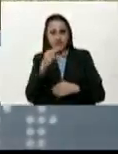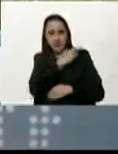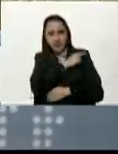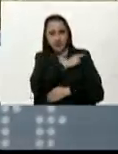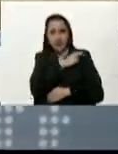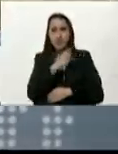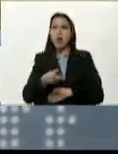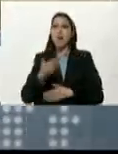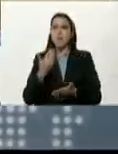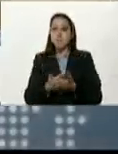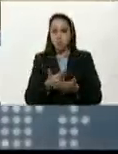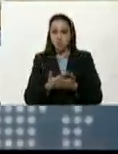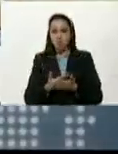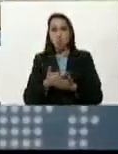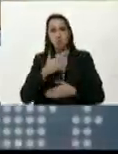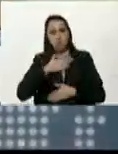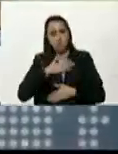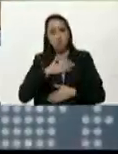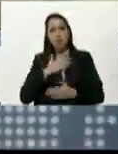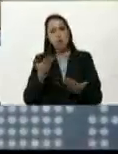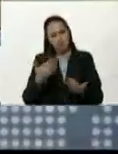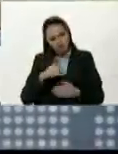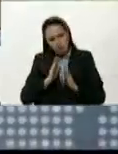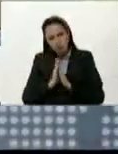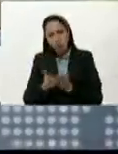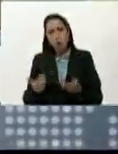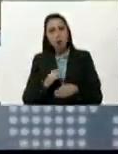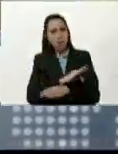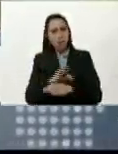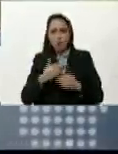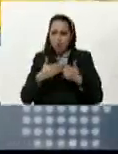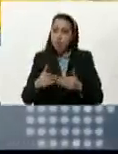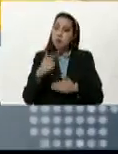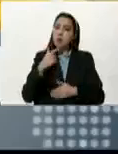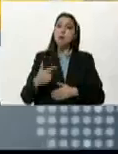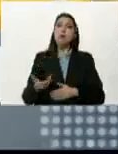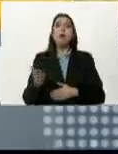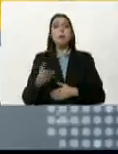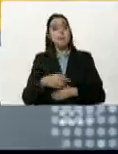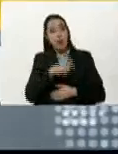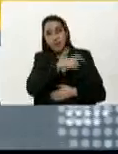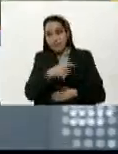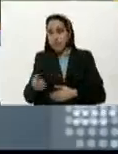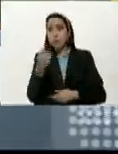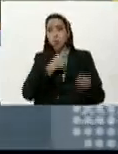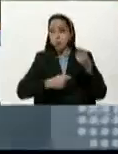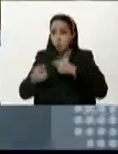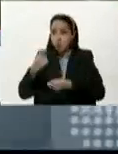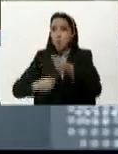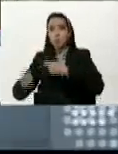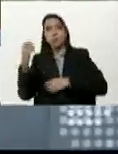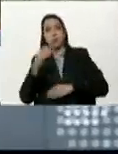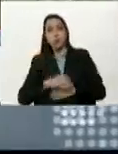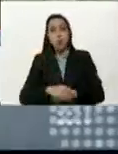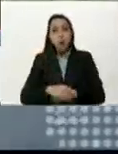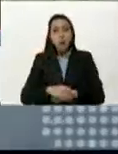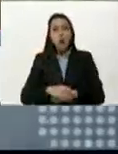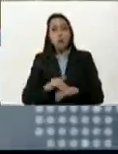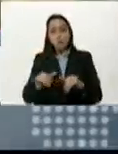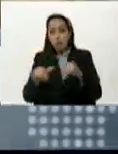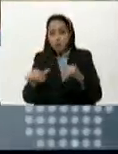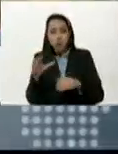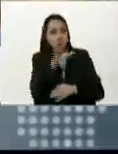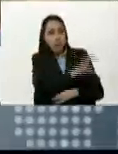fue el que me propuso presidente hay que abrir la frontera para el paso peatonal para el comercio